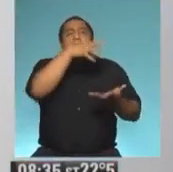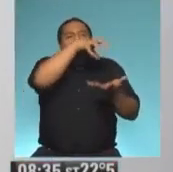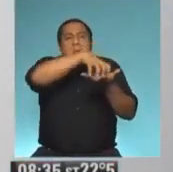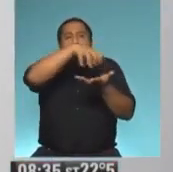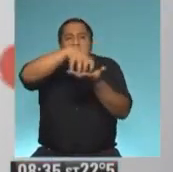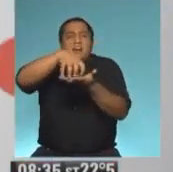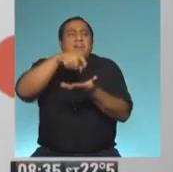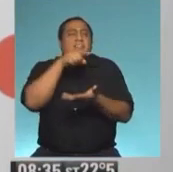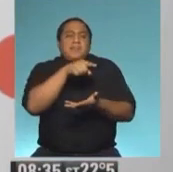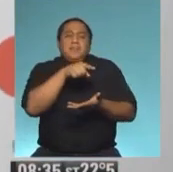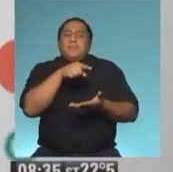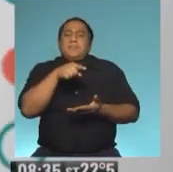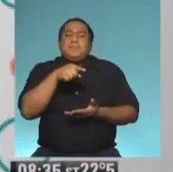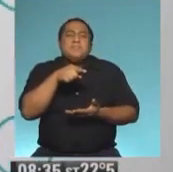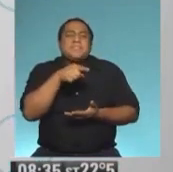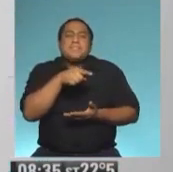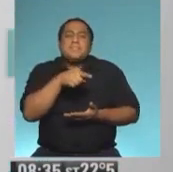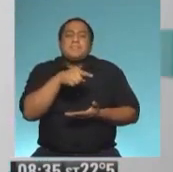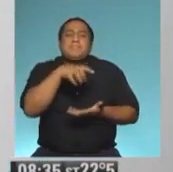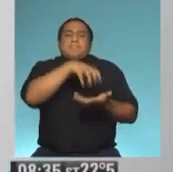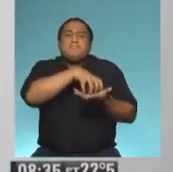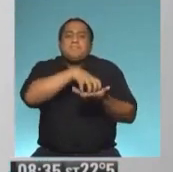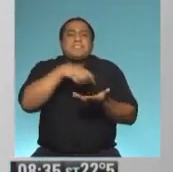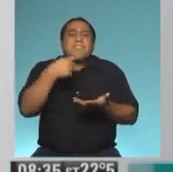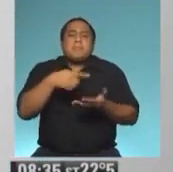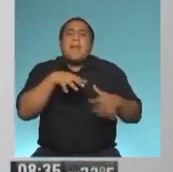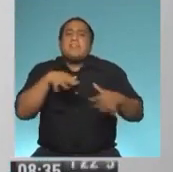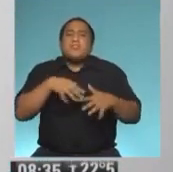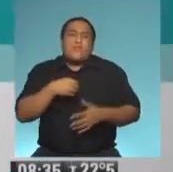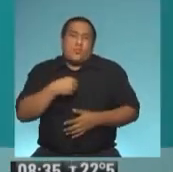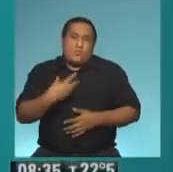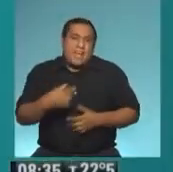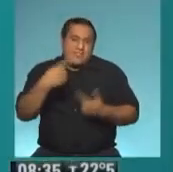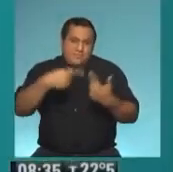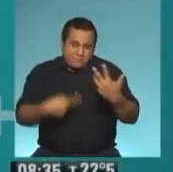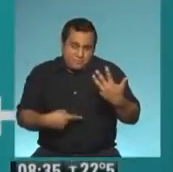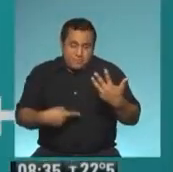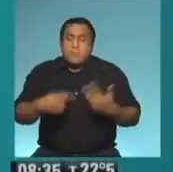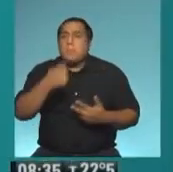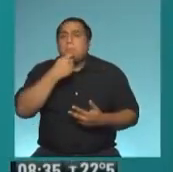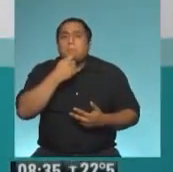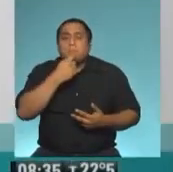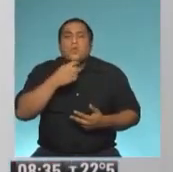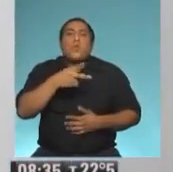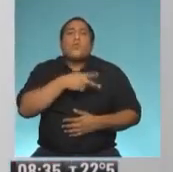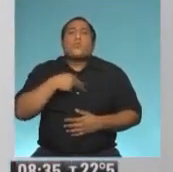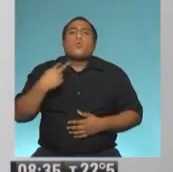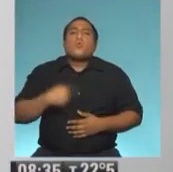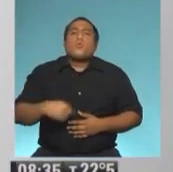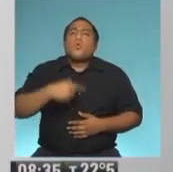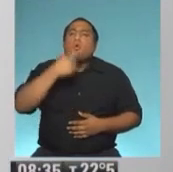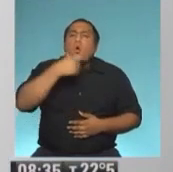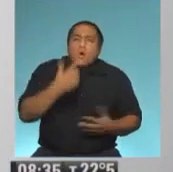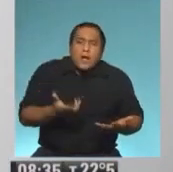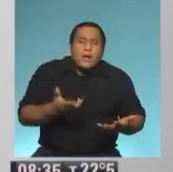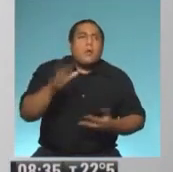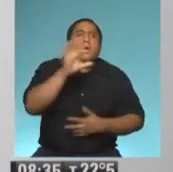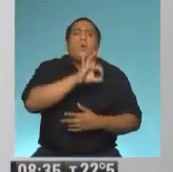que tradicionalmente llevan adelante acciones de voluntariado, por ejemplo, la Cruz Roja o